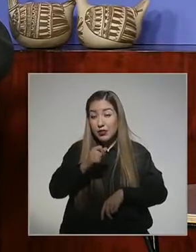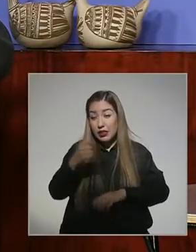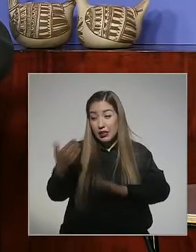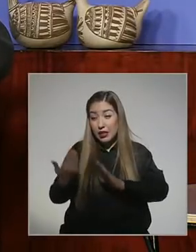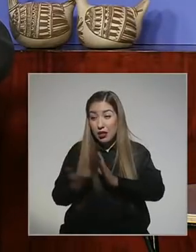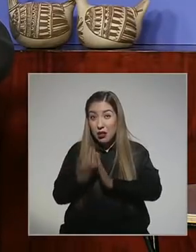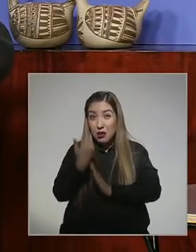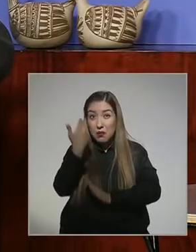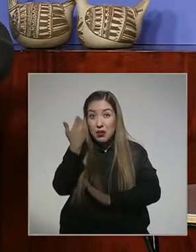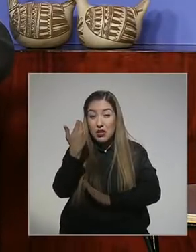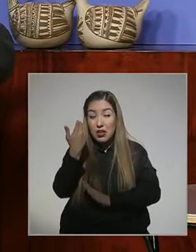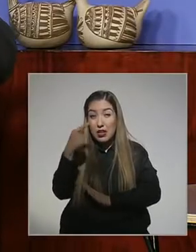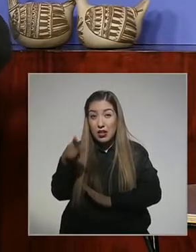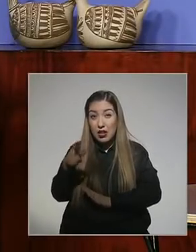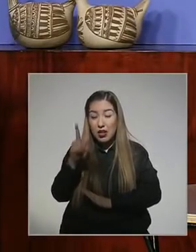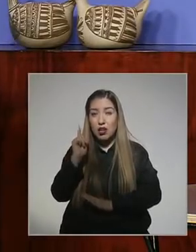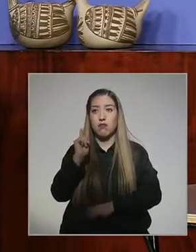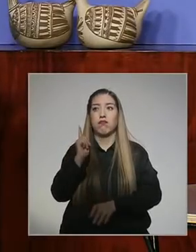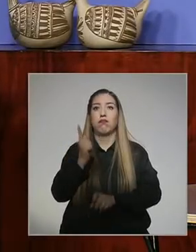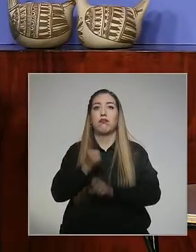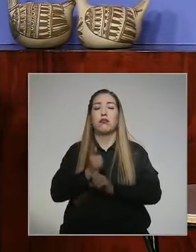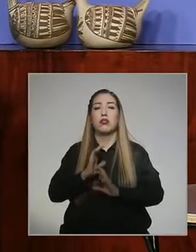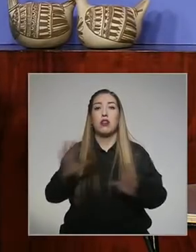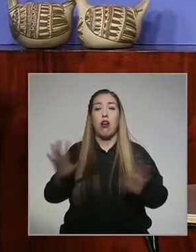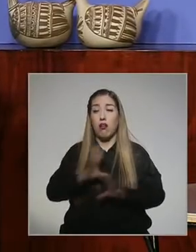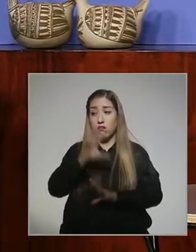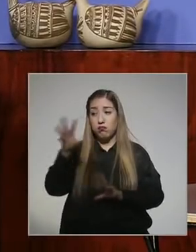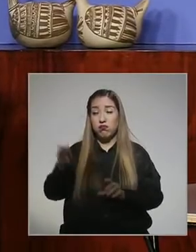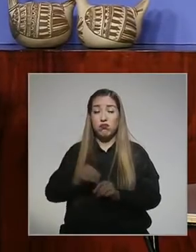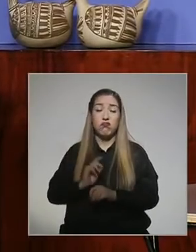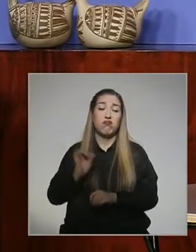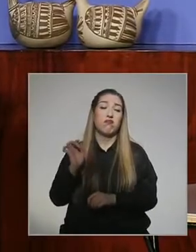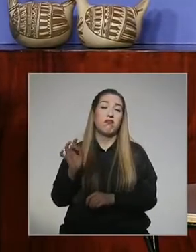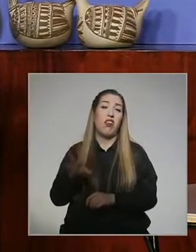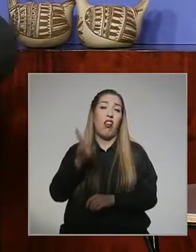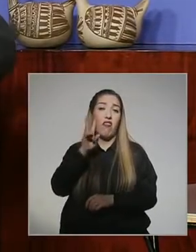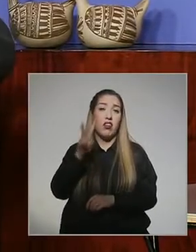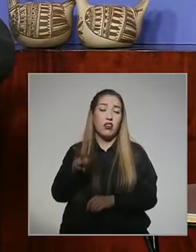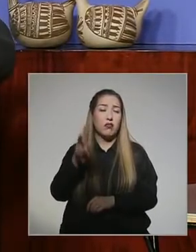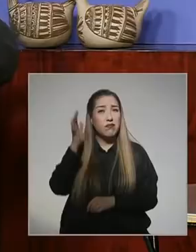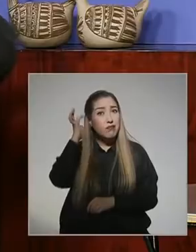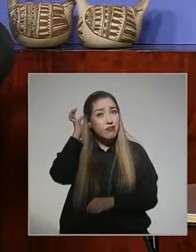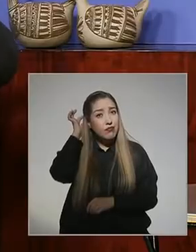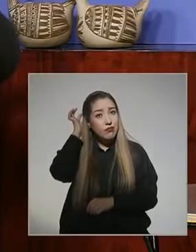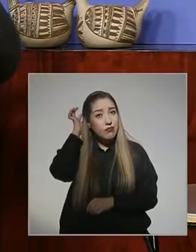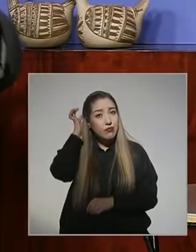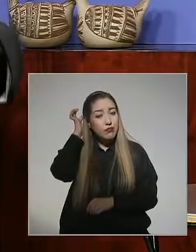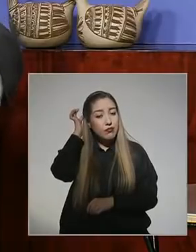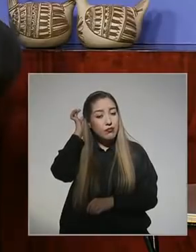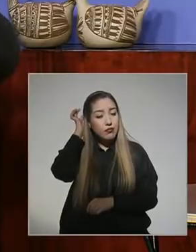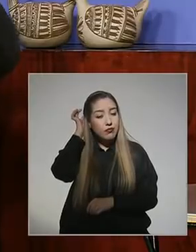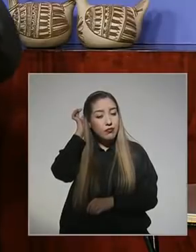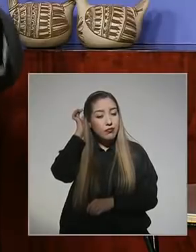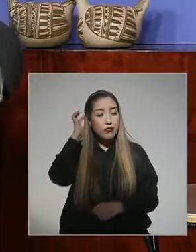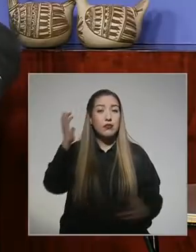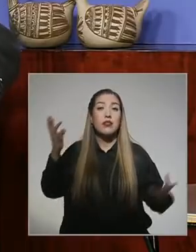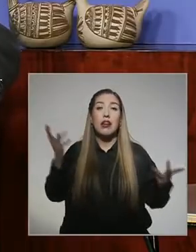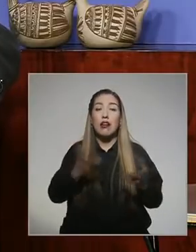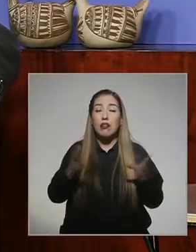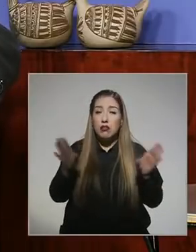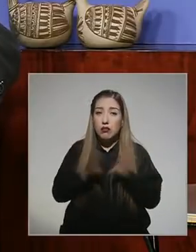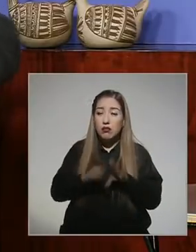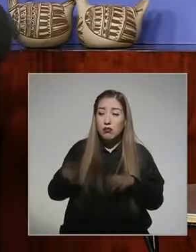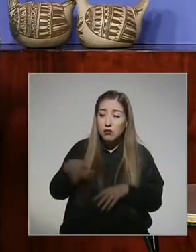ejemplo, ¿no? Nunca veré un estreno. Y yo como lo retomando que sea Vidal y lo que nos preguntaban es cómo le hago, por qué mi hijo se enoja, por qué mi hijo se